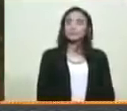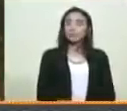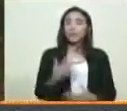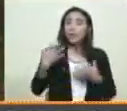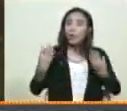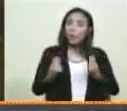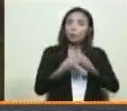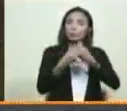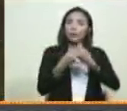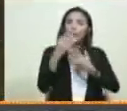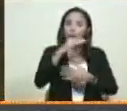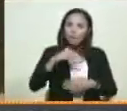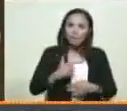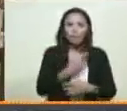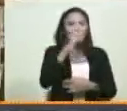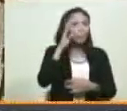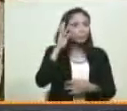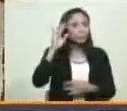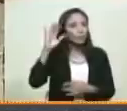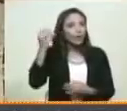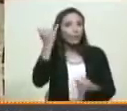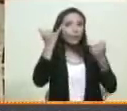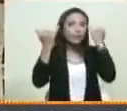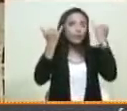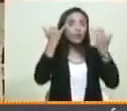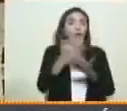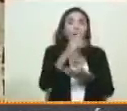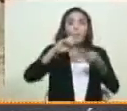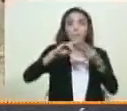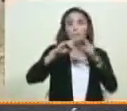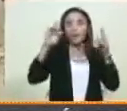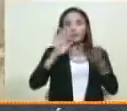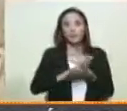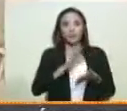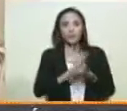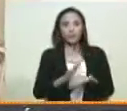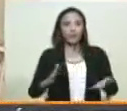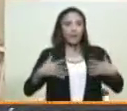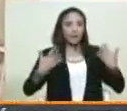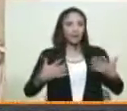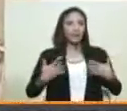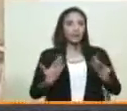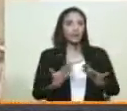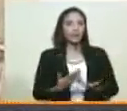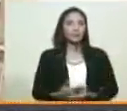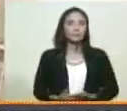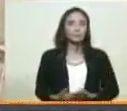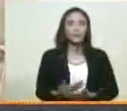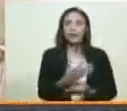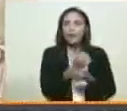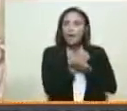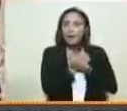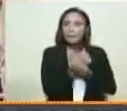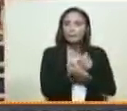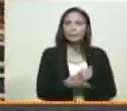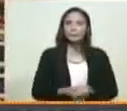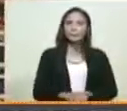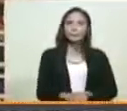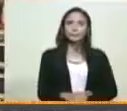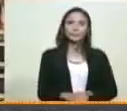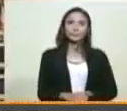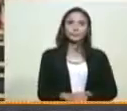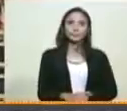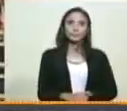los sueños de paz, felicidad, prosperidad, hermandad. Y